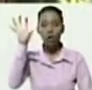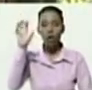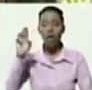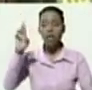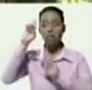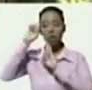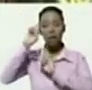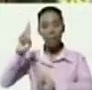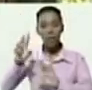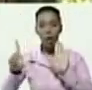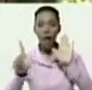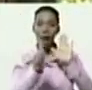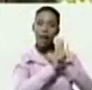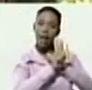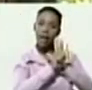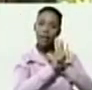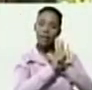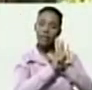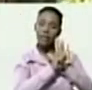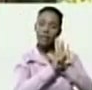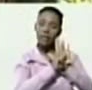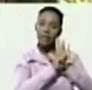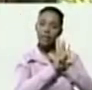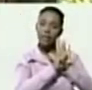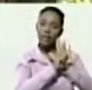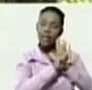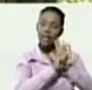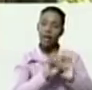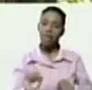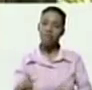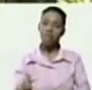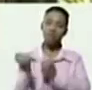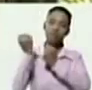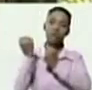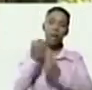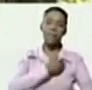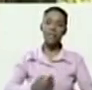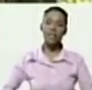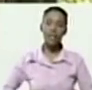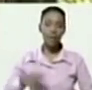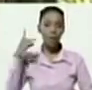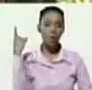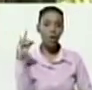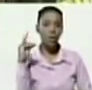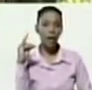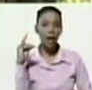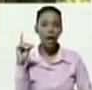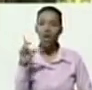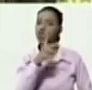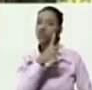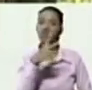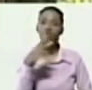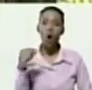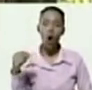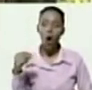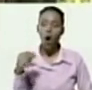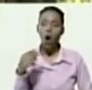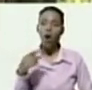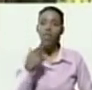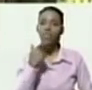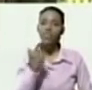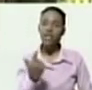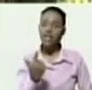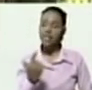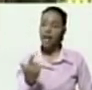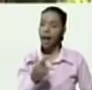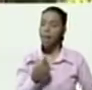ley la rehúsan al presidente de Bolivia, que no la nieguen a su gran ciudadano. O sea, todavía les